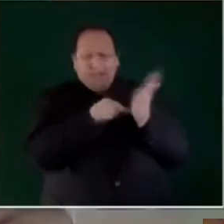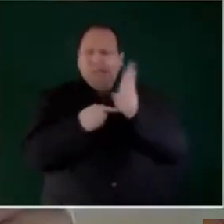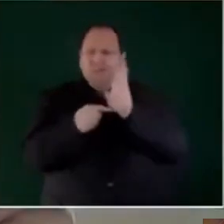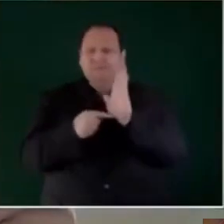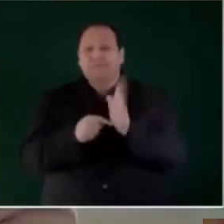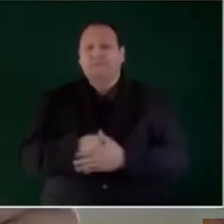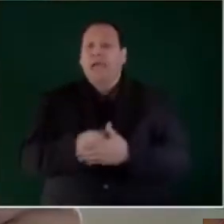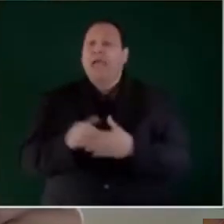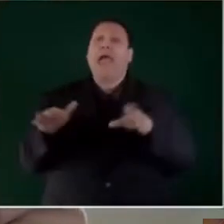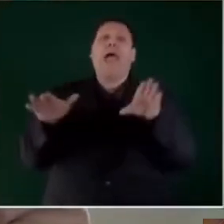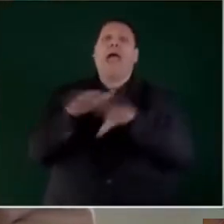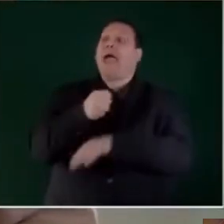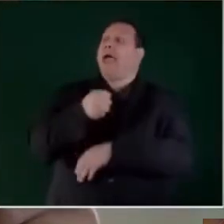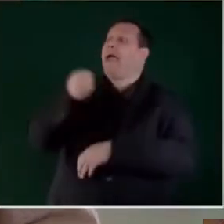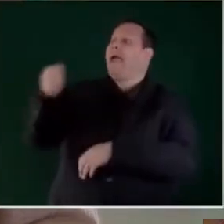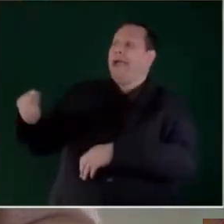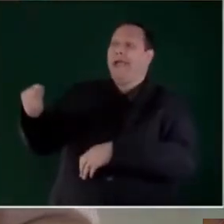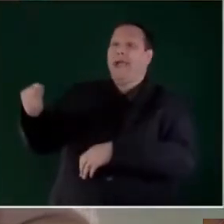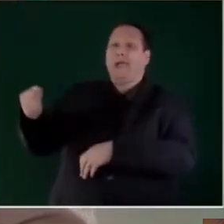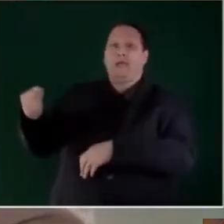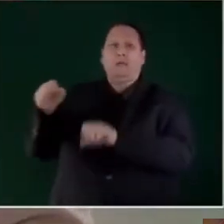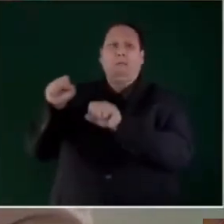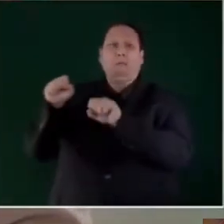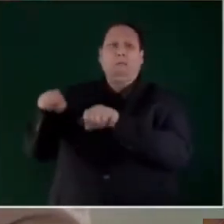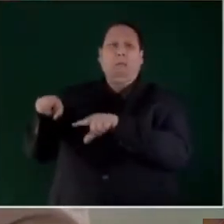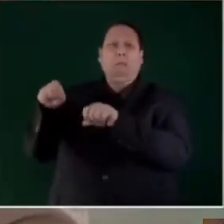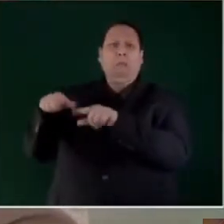Las cosas cambian para seguir igual.